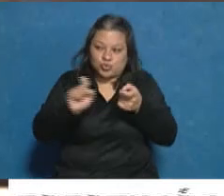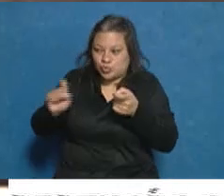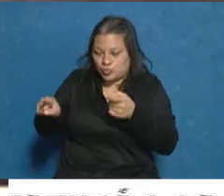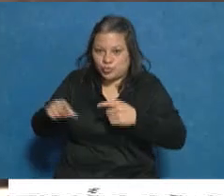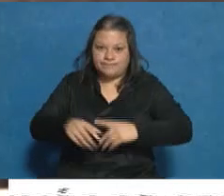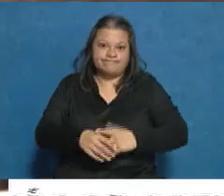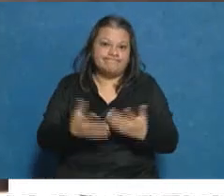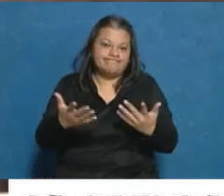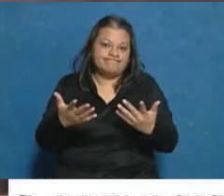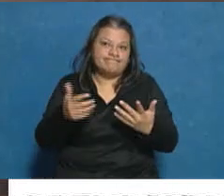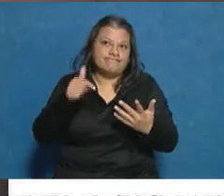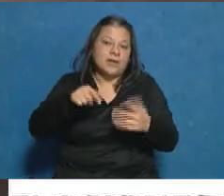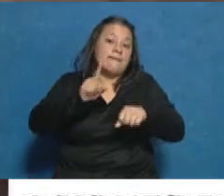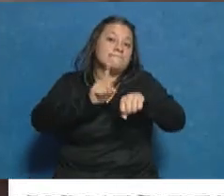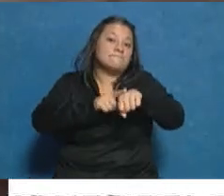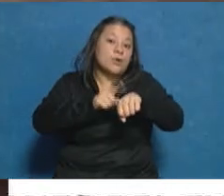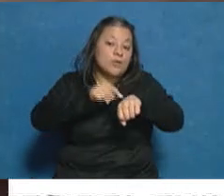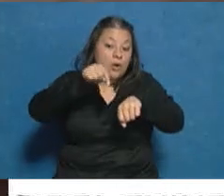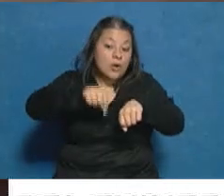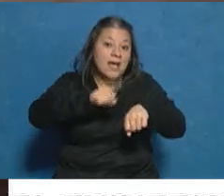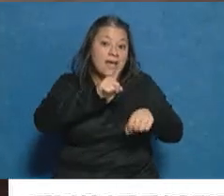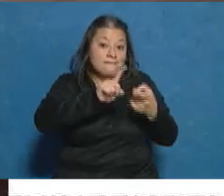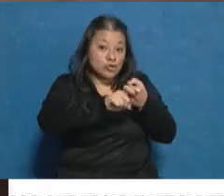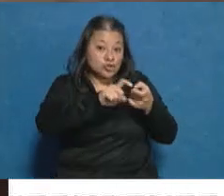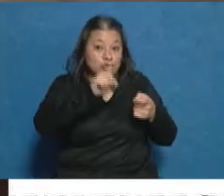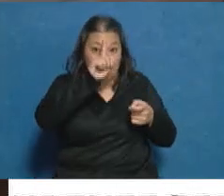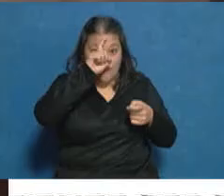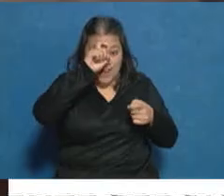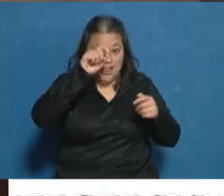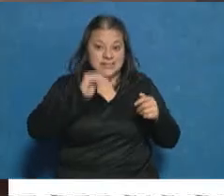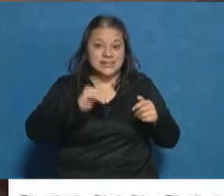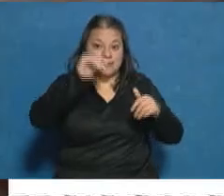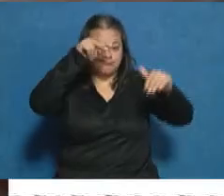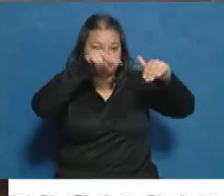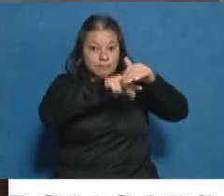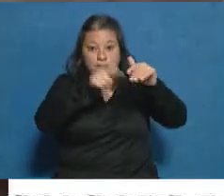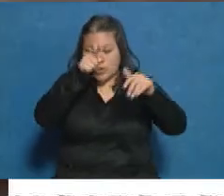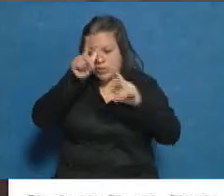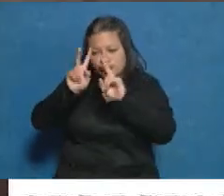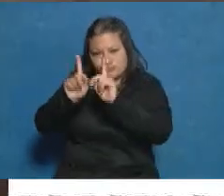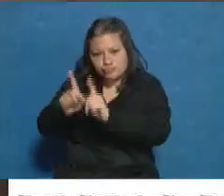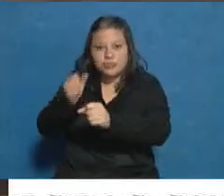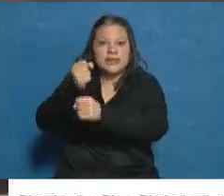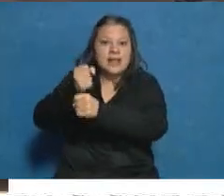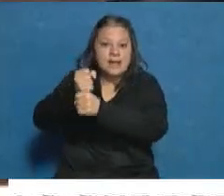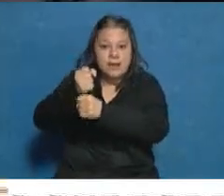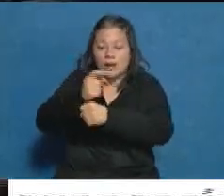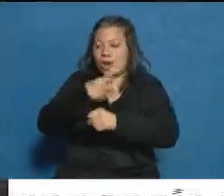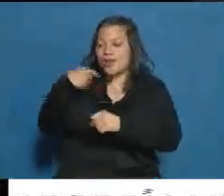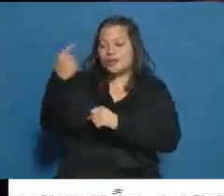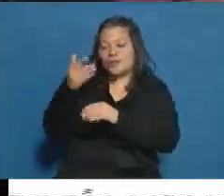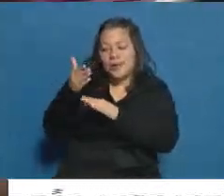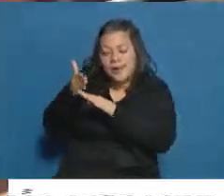decimos, estaría entonces en este momento internado en el Hospital Central. Sigue trabajando la policía aquí. Nosotros